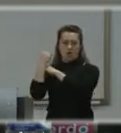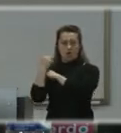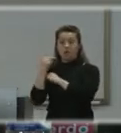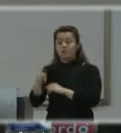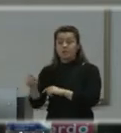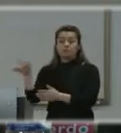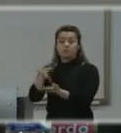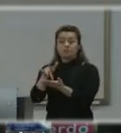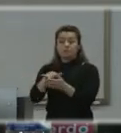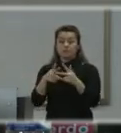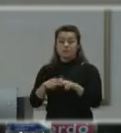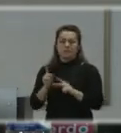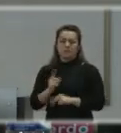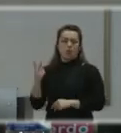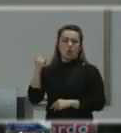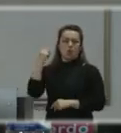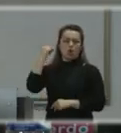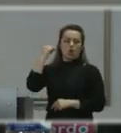talleres.